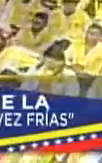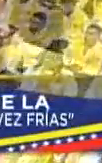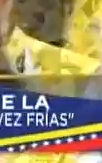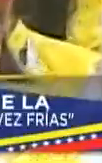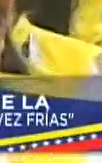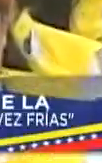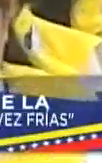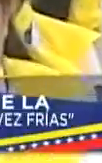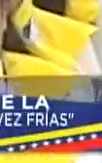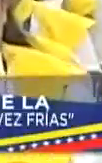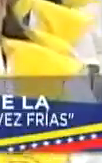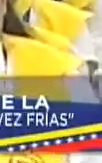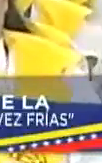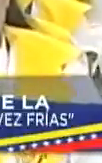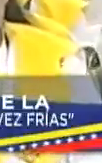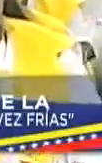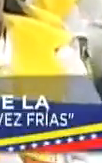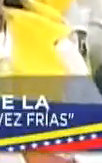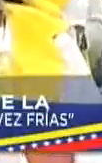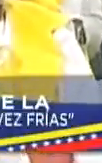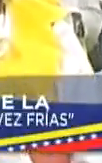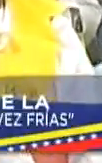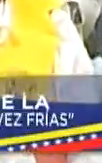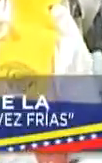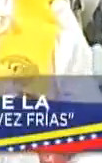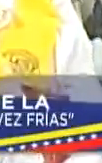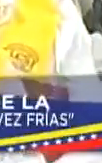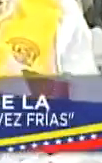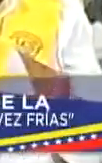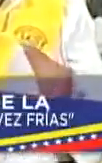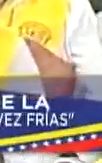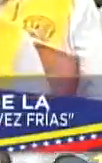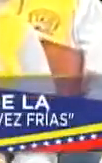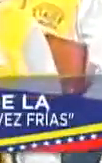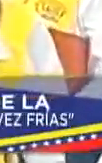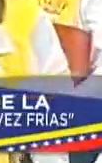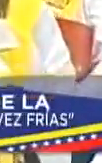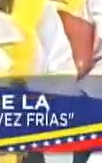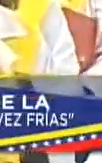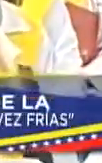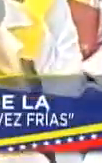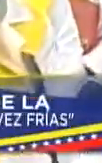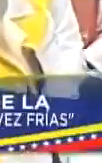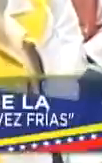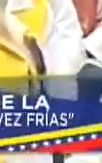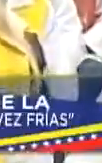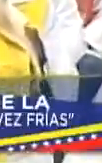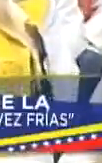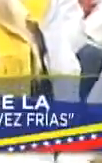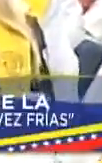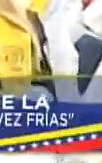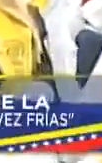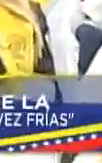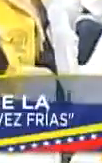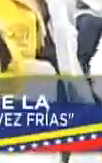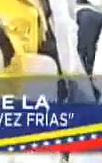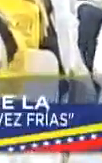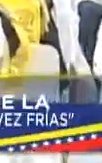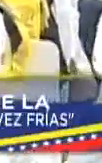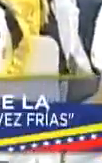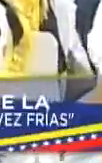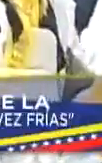Sistema Nacional Universitario de Ingreso, vamos a abrir en la Universidad de las Ciencias de la Salud Hugo